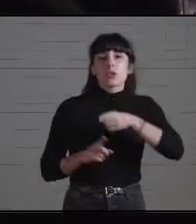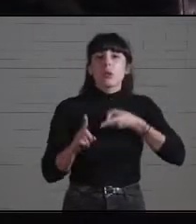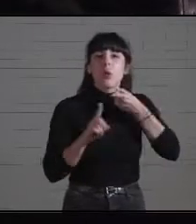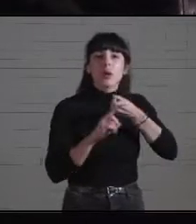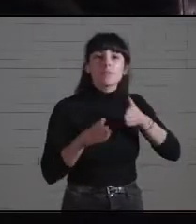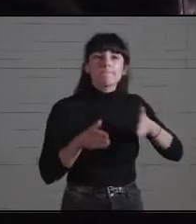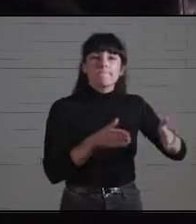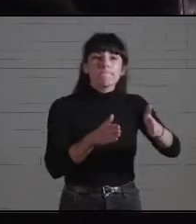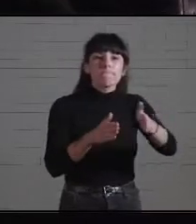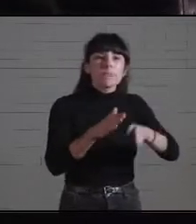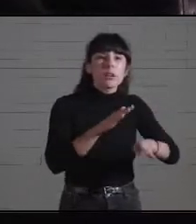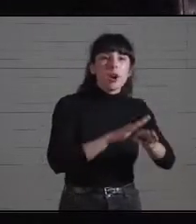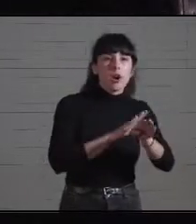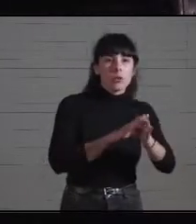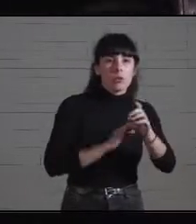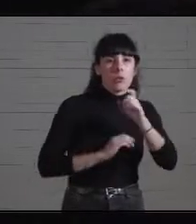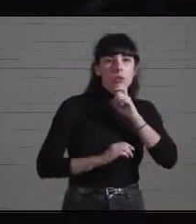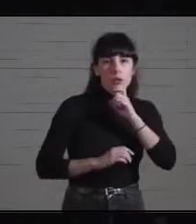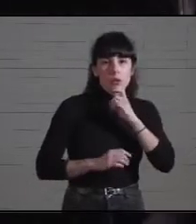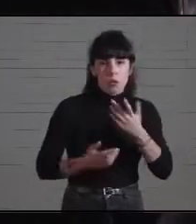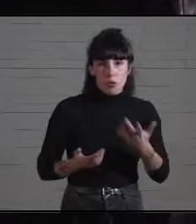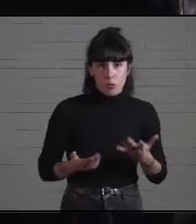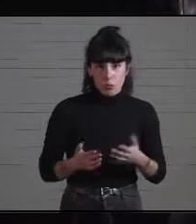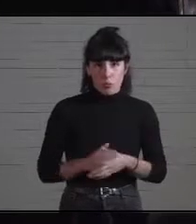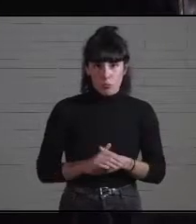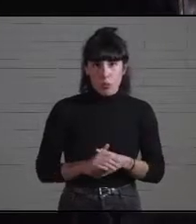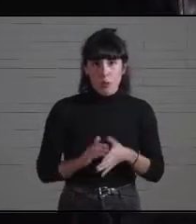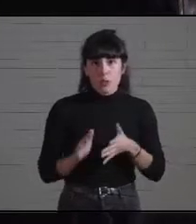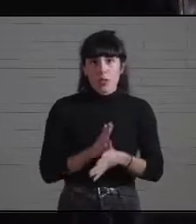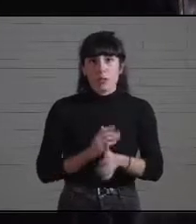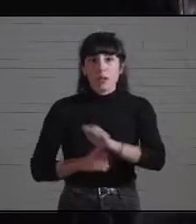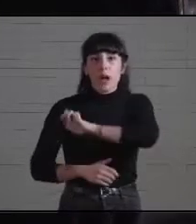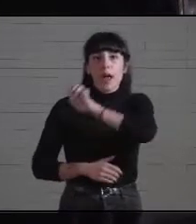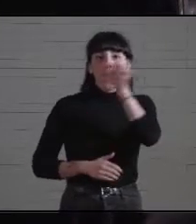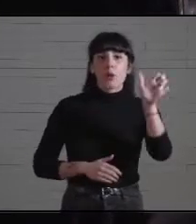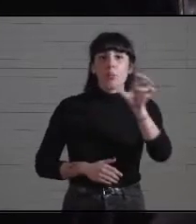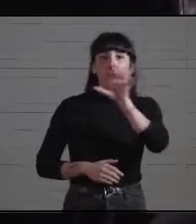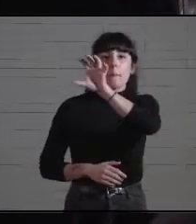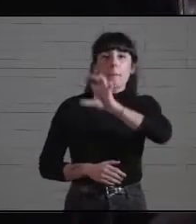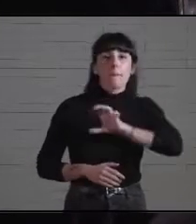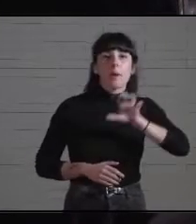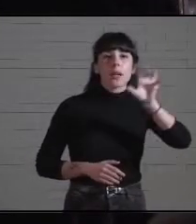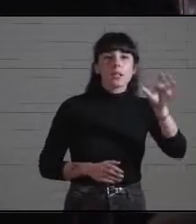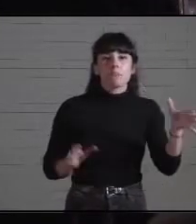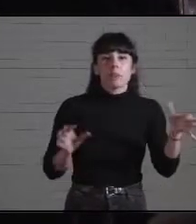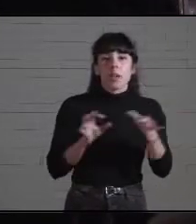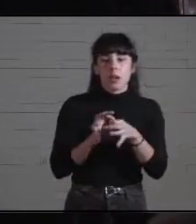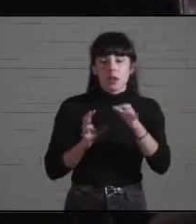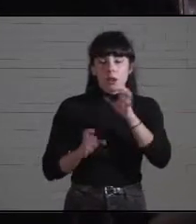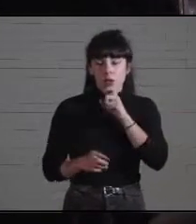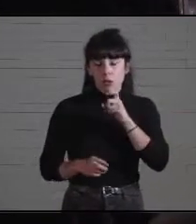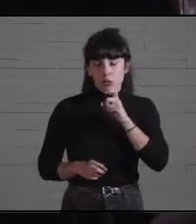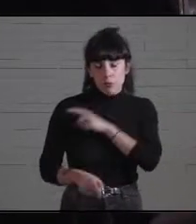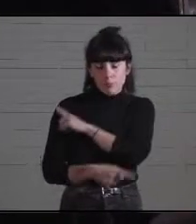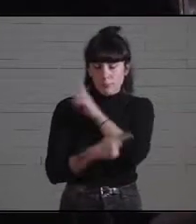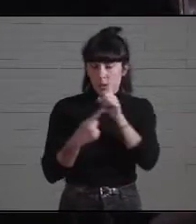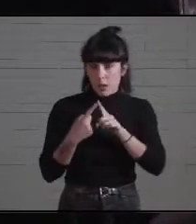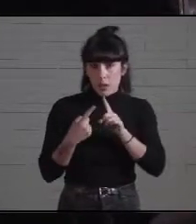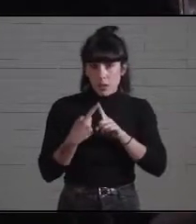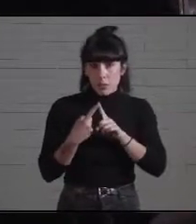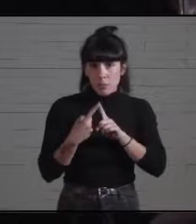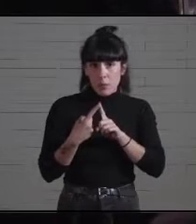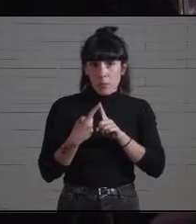podemos llegar a converger, ¿no?, con otros países europeos. La primera cuestión es